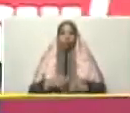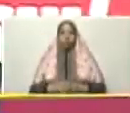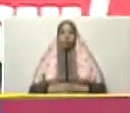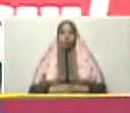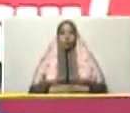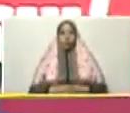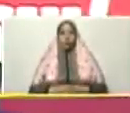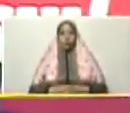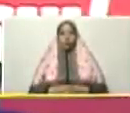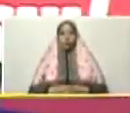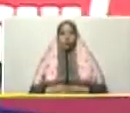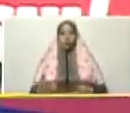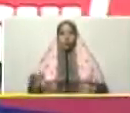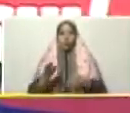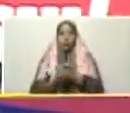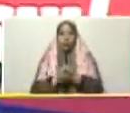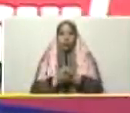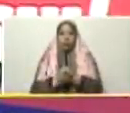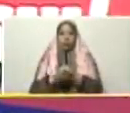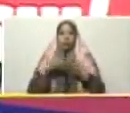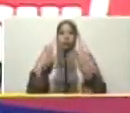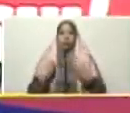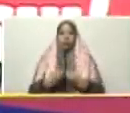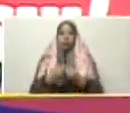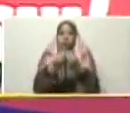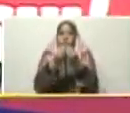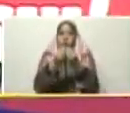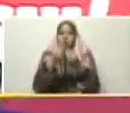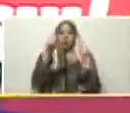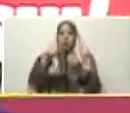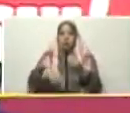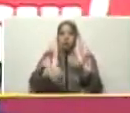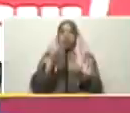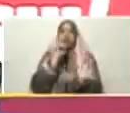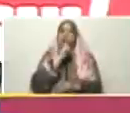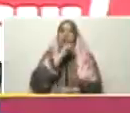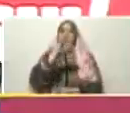el compañero capitán jose gregorio vielma mora